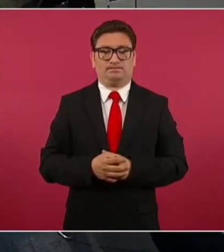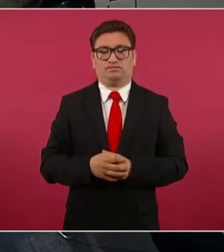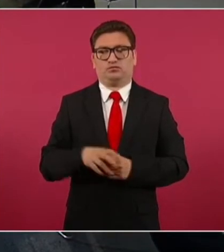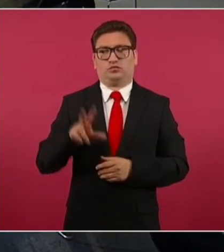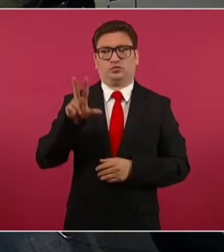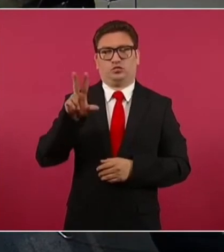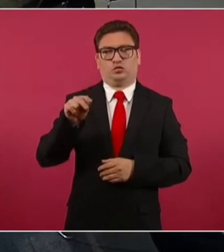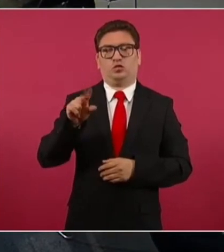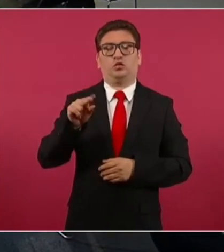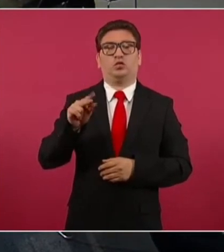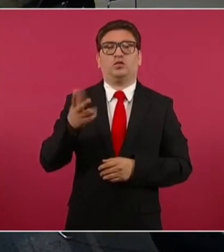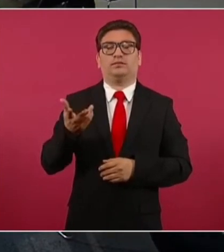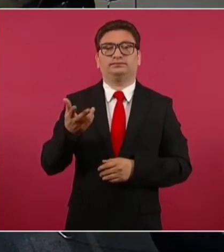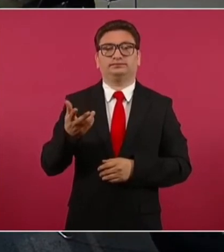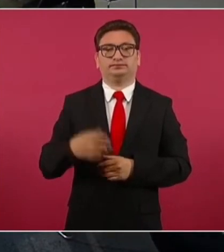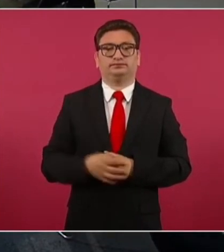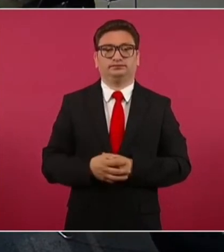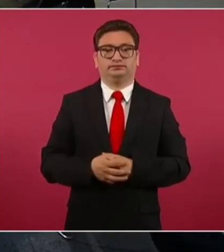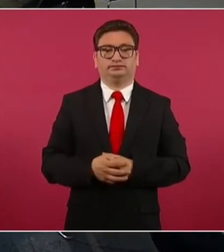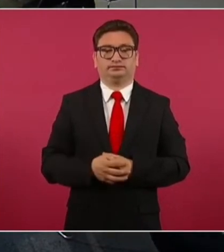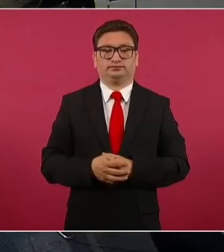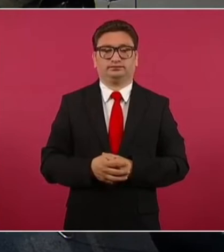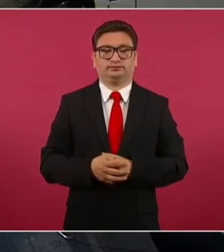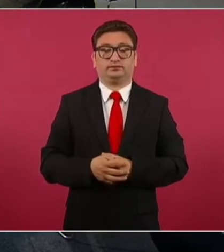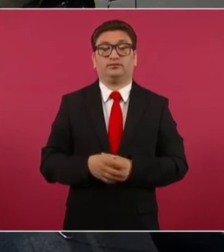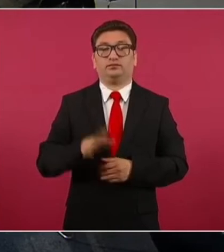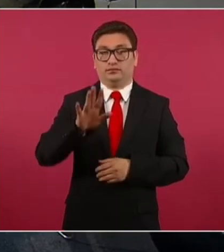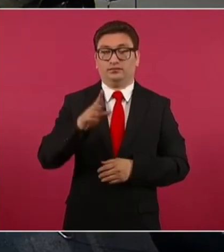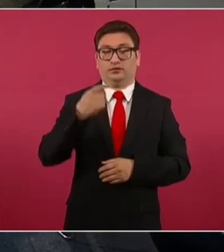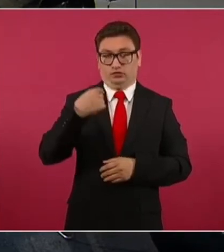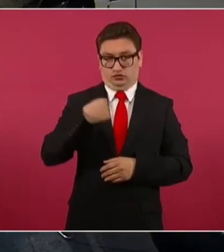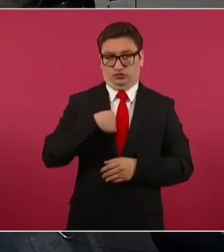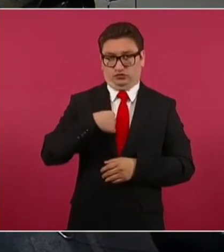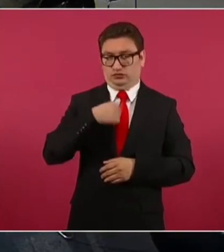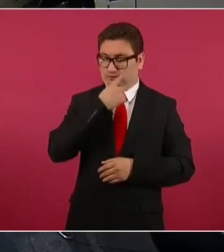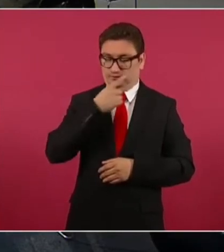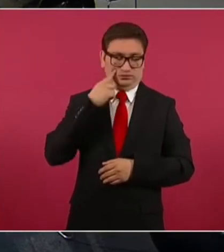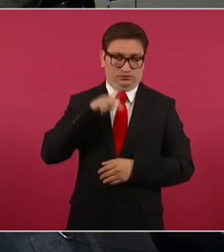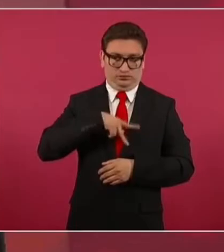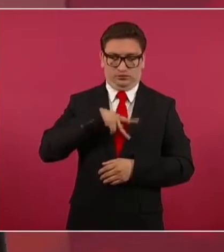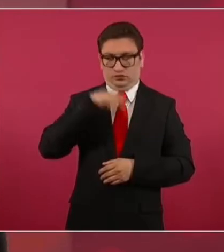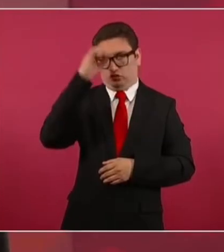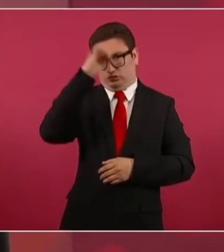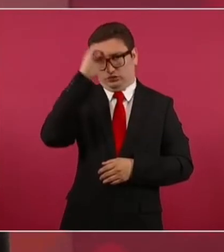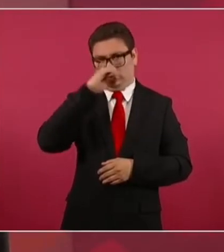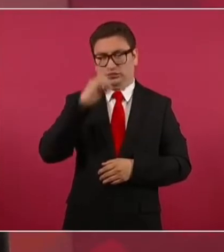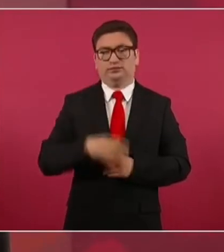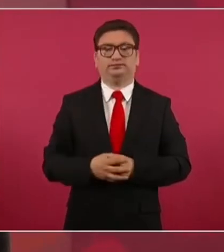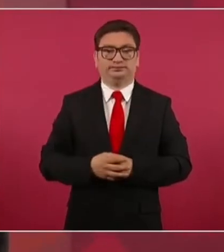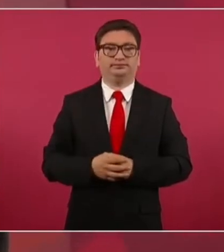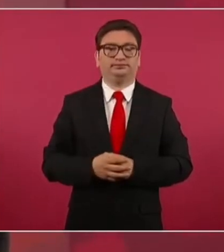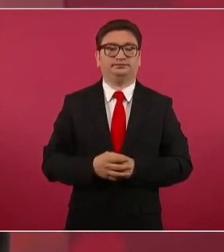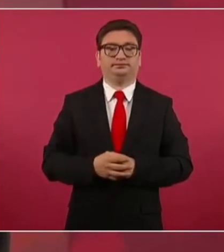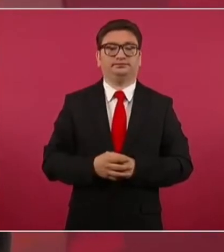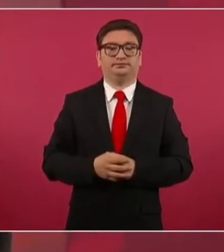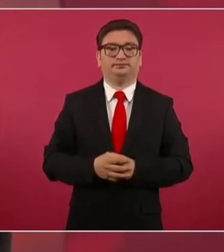No, es que yo soy de la opinión que se debe de